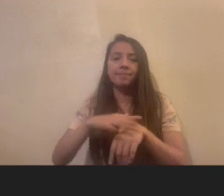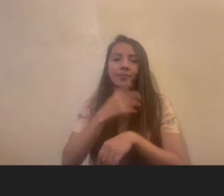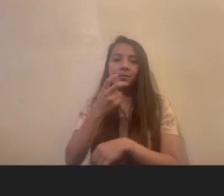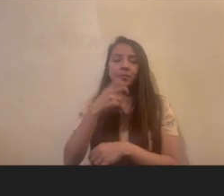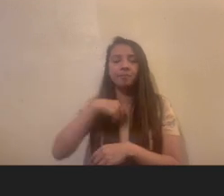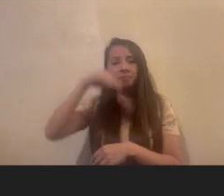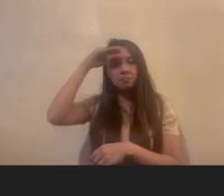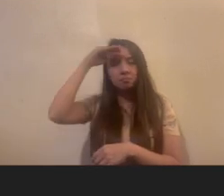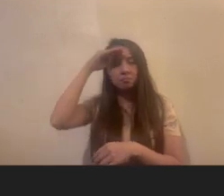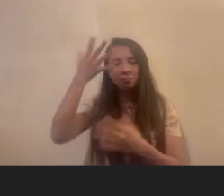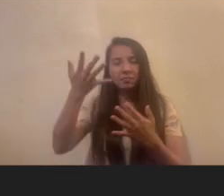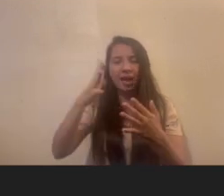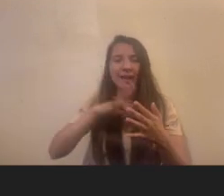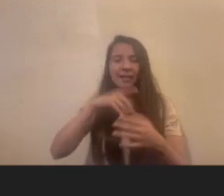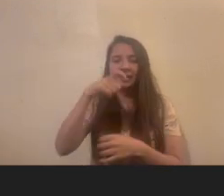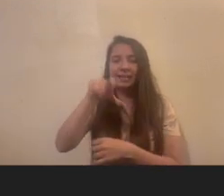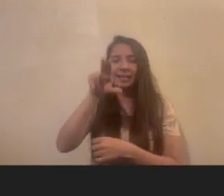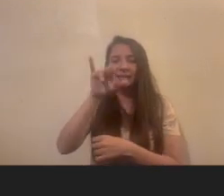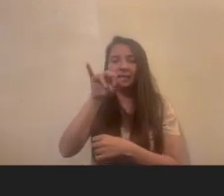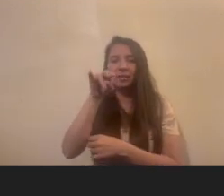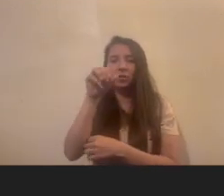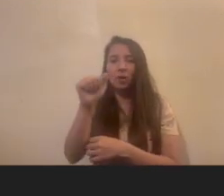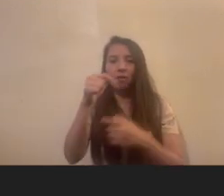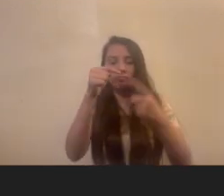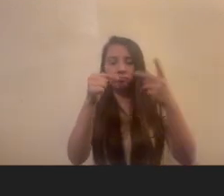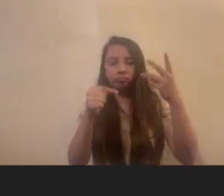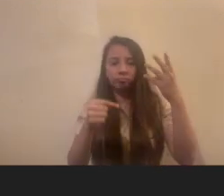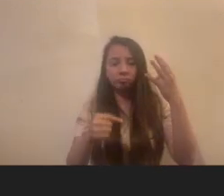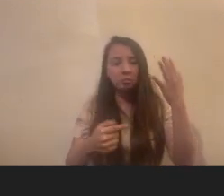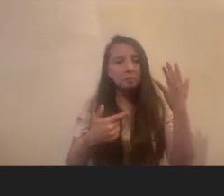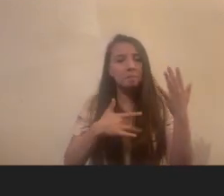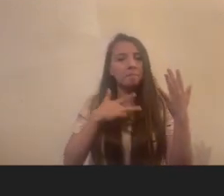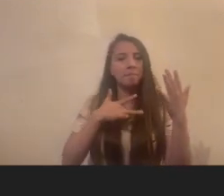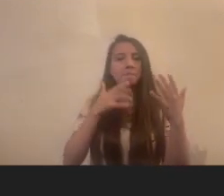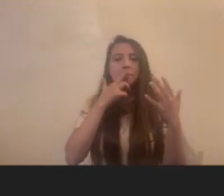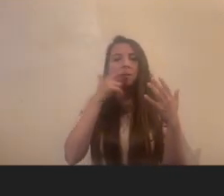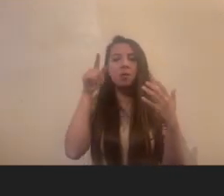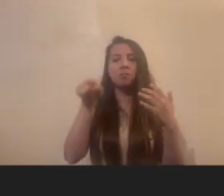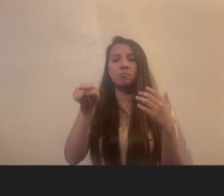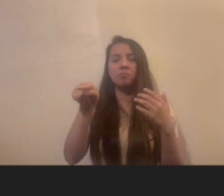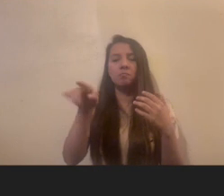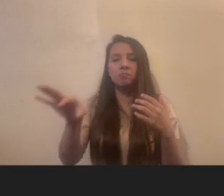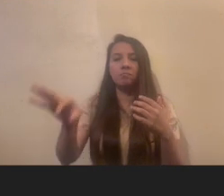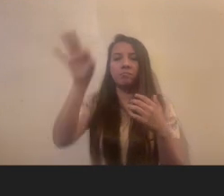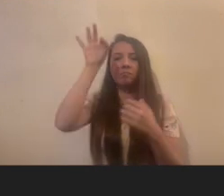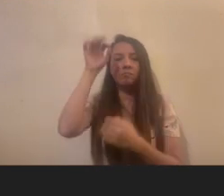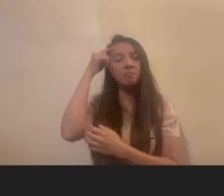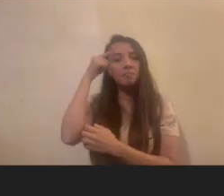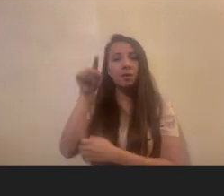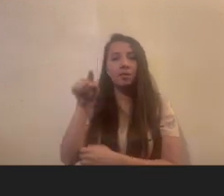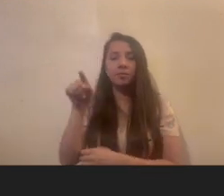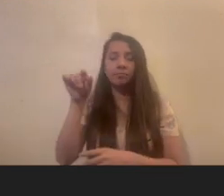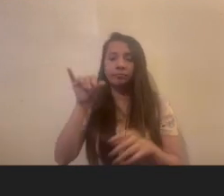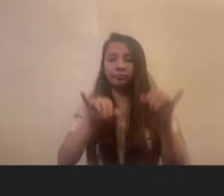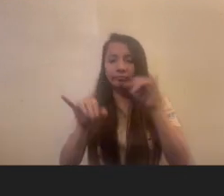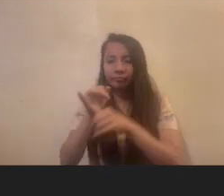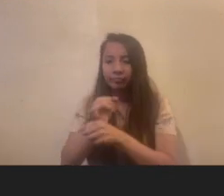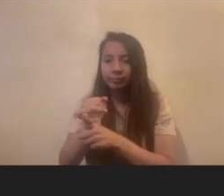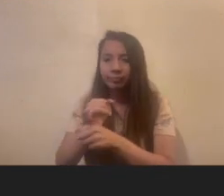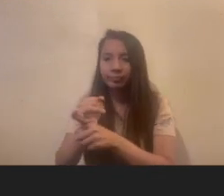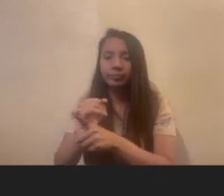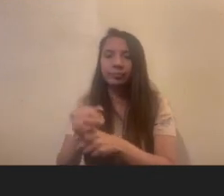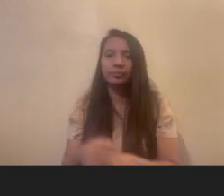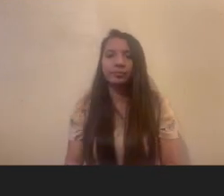todas las variedades de quinoa que se estaban experimentando, era la que mejor apuntaba para este tipo de